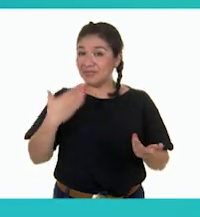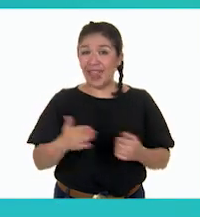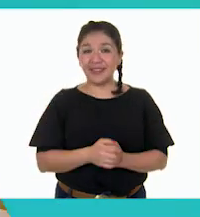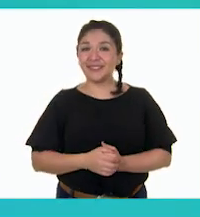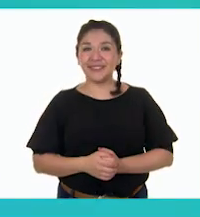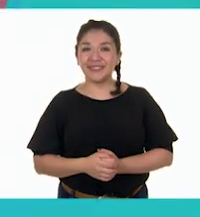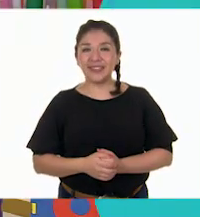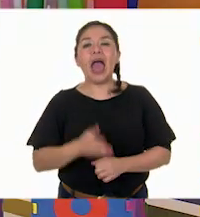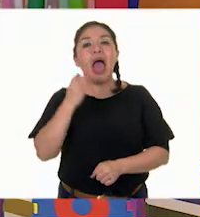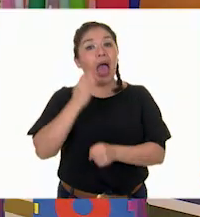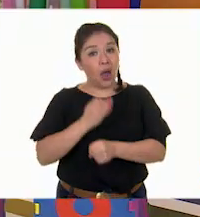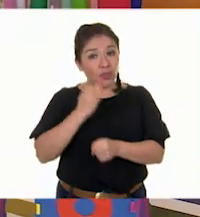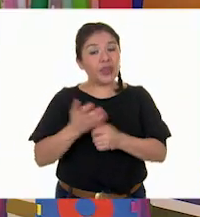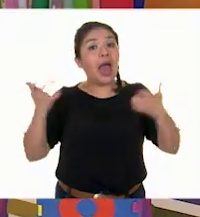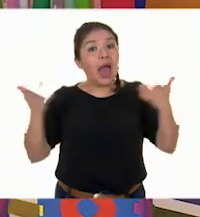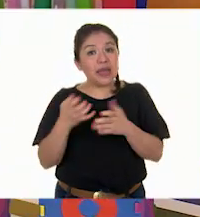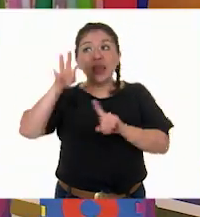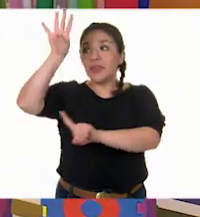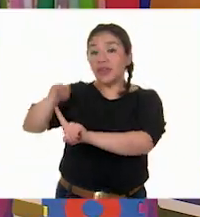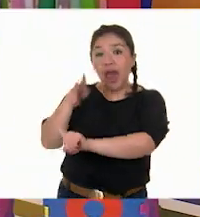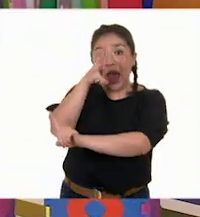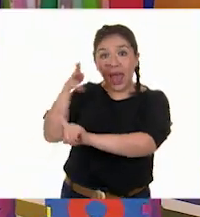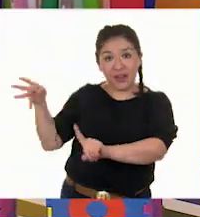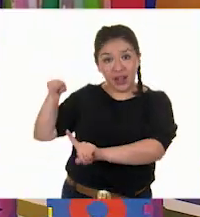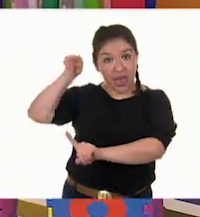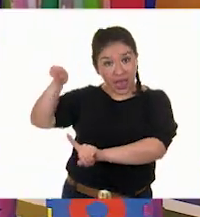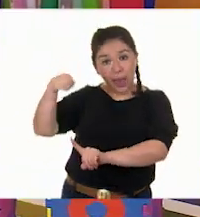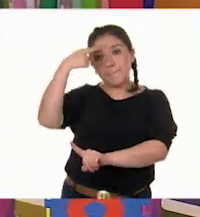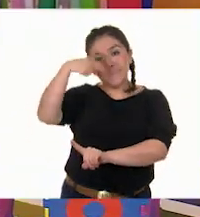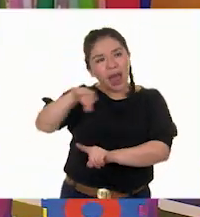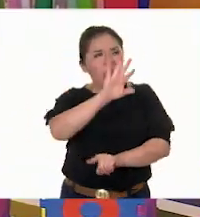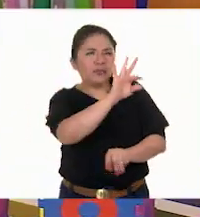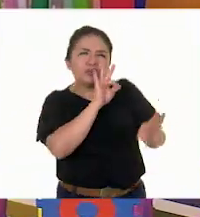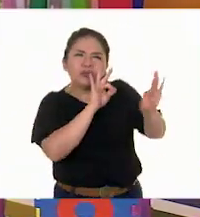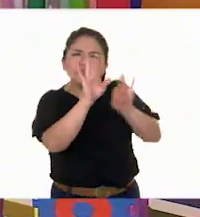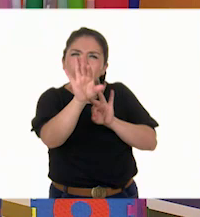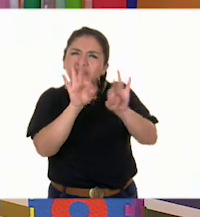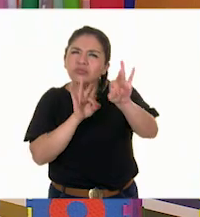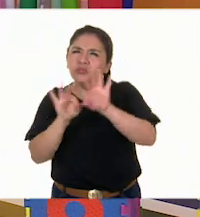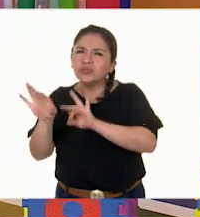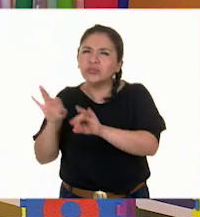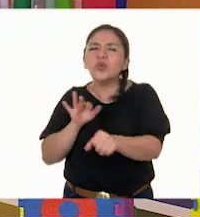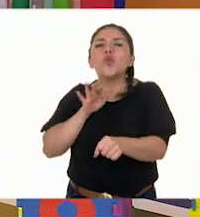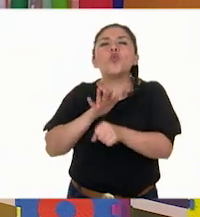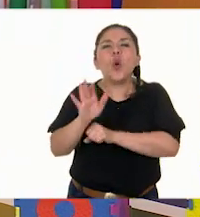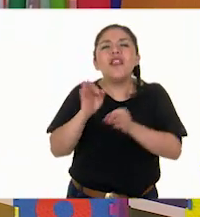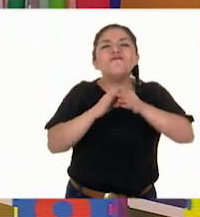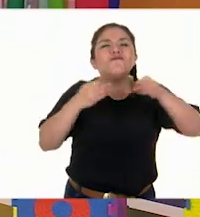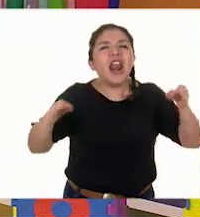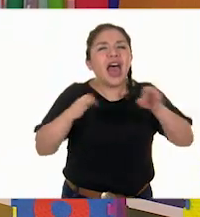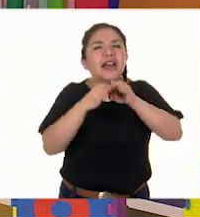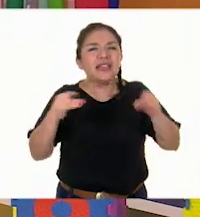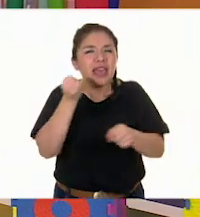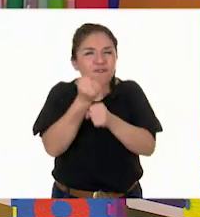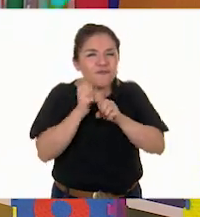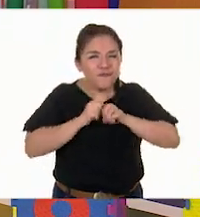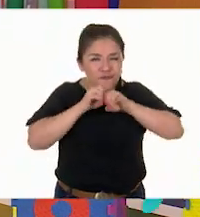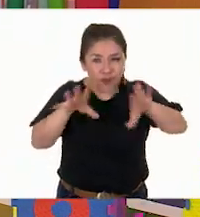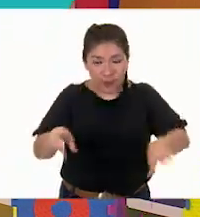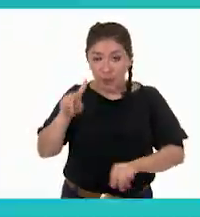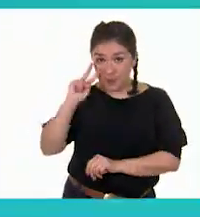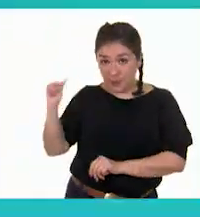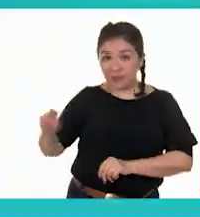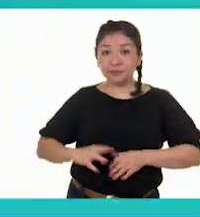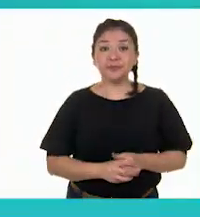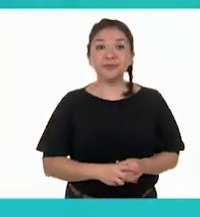Vamos a realizar una tabla donde vamos a seleccionar esas frases, esta información. Vamos a ver la